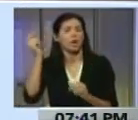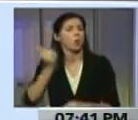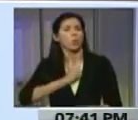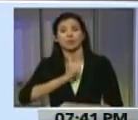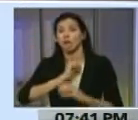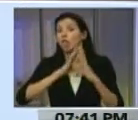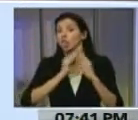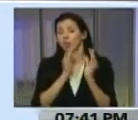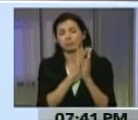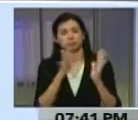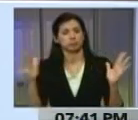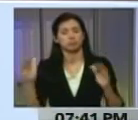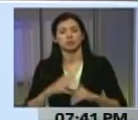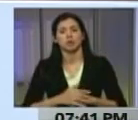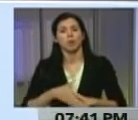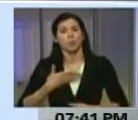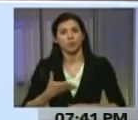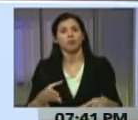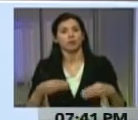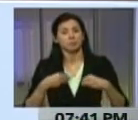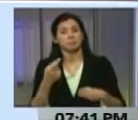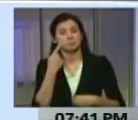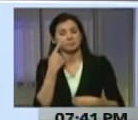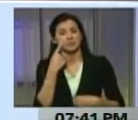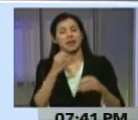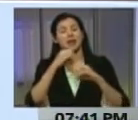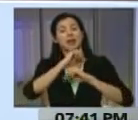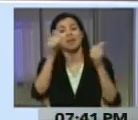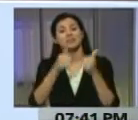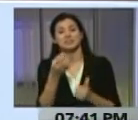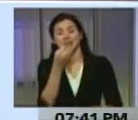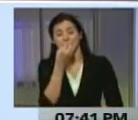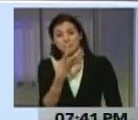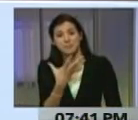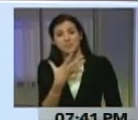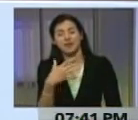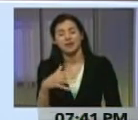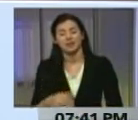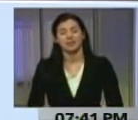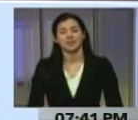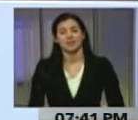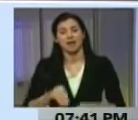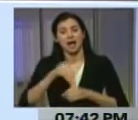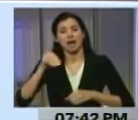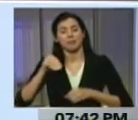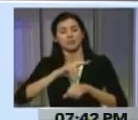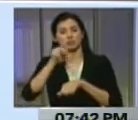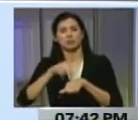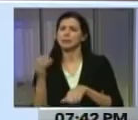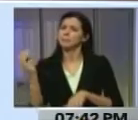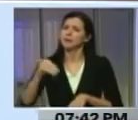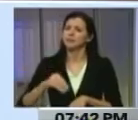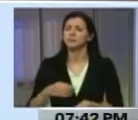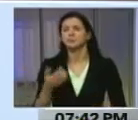reconocerse en la belleza de nuestra arte, la belleza del alma nacional. Freddy Ñáñez, ¿qué más nos traes